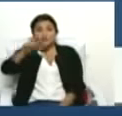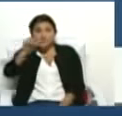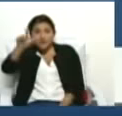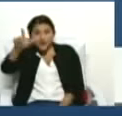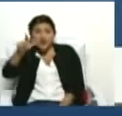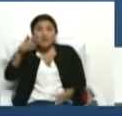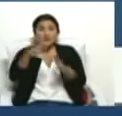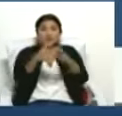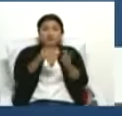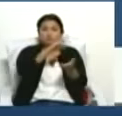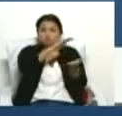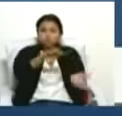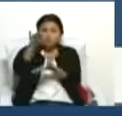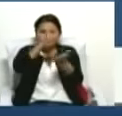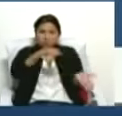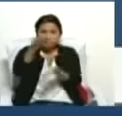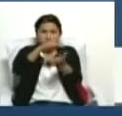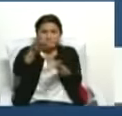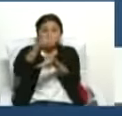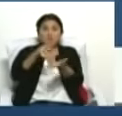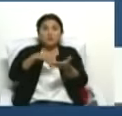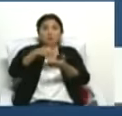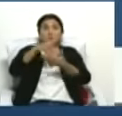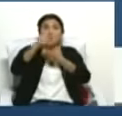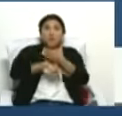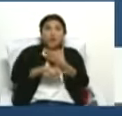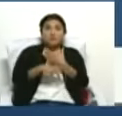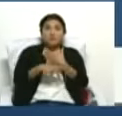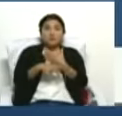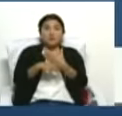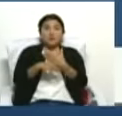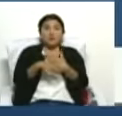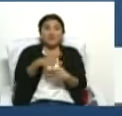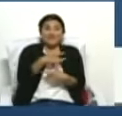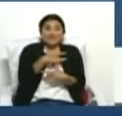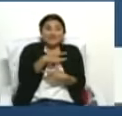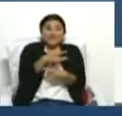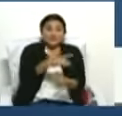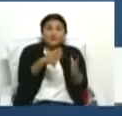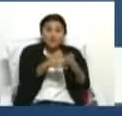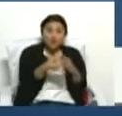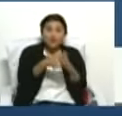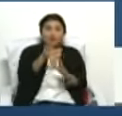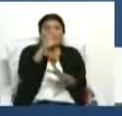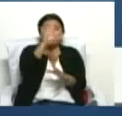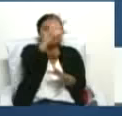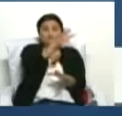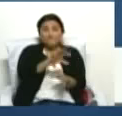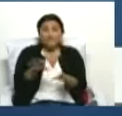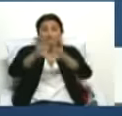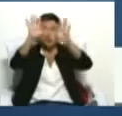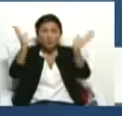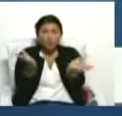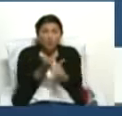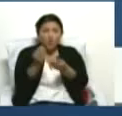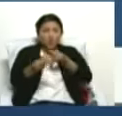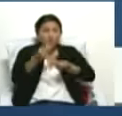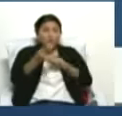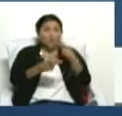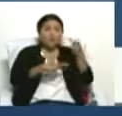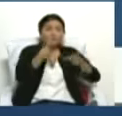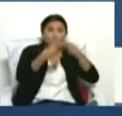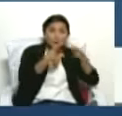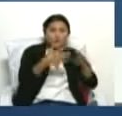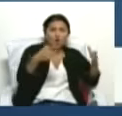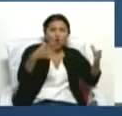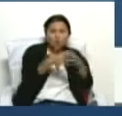financiado en todo el mundo programas para defender los intereses de Estados Unidos en cada país a través de partidos y organizaciones no